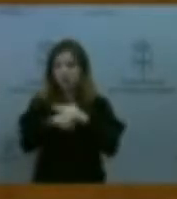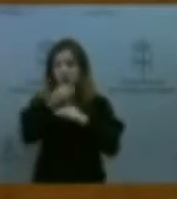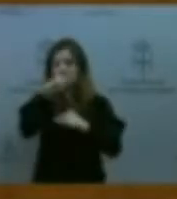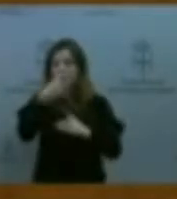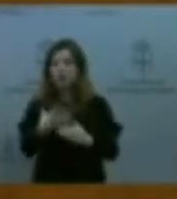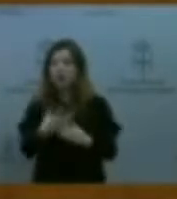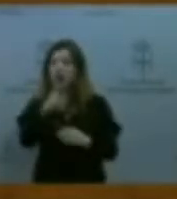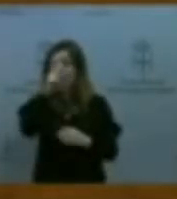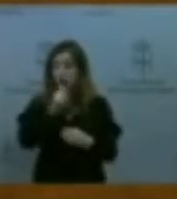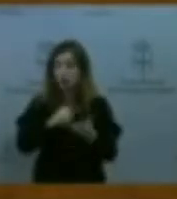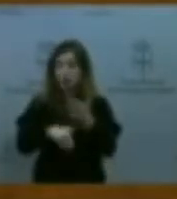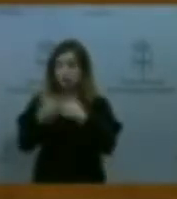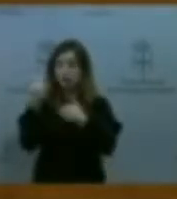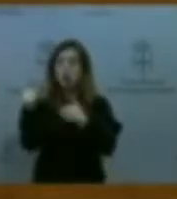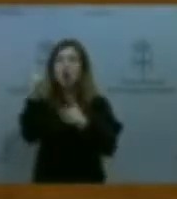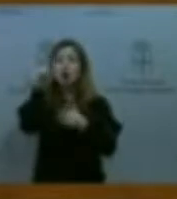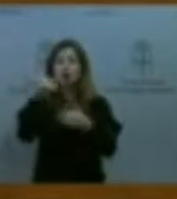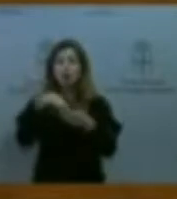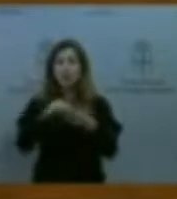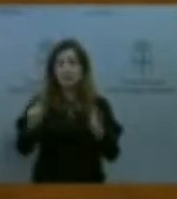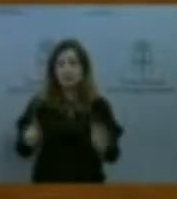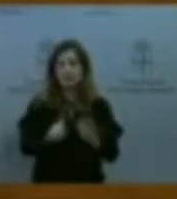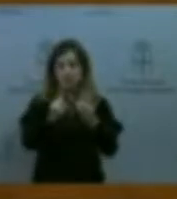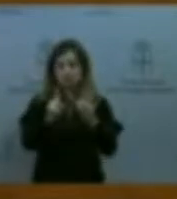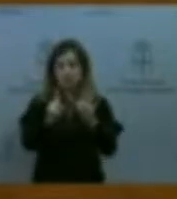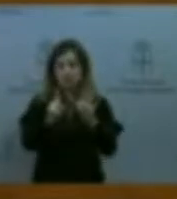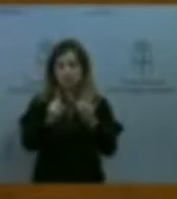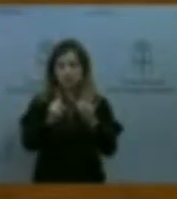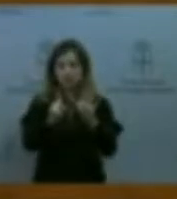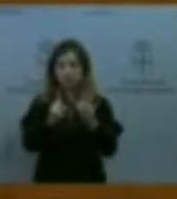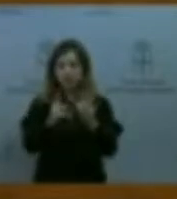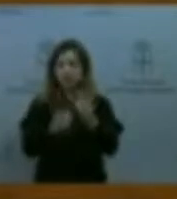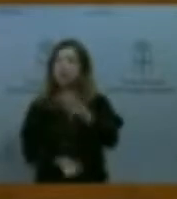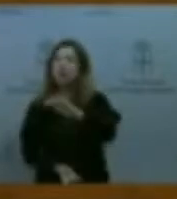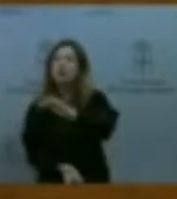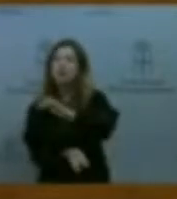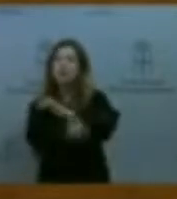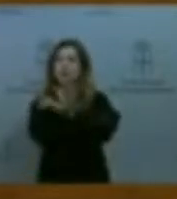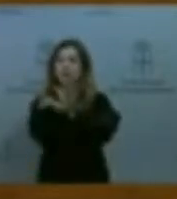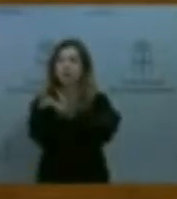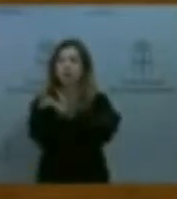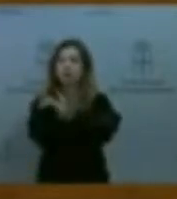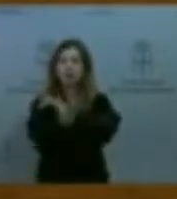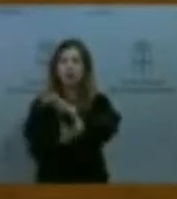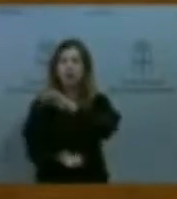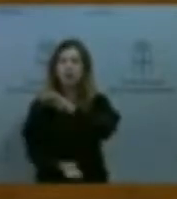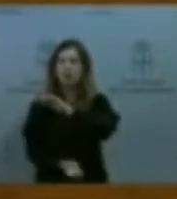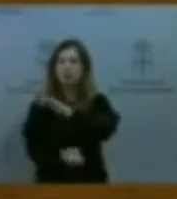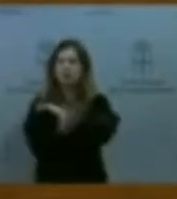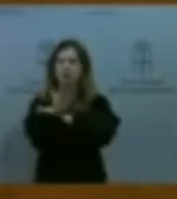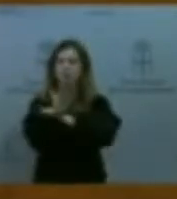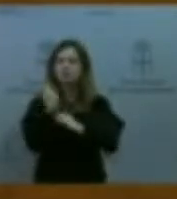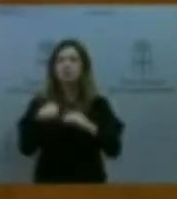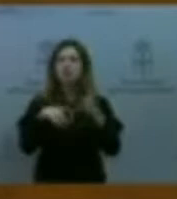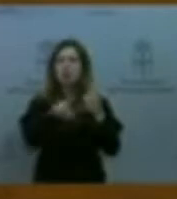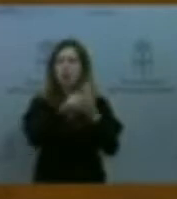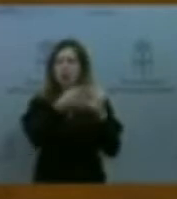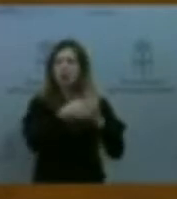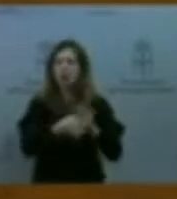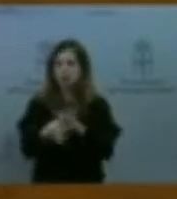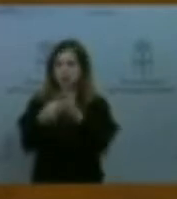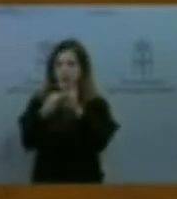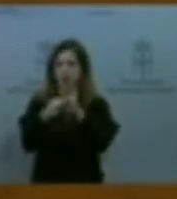2006 se crea, con el amparo legislativo correspondiente, la ley que va a regular en